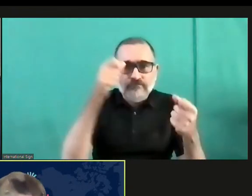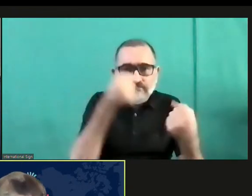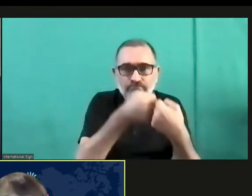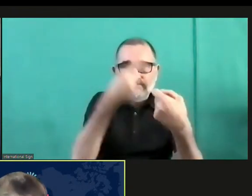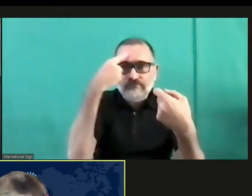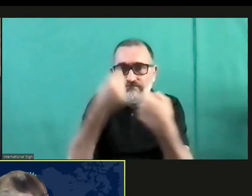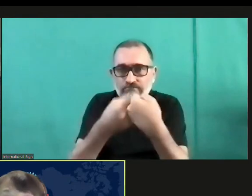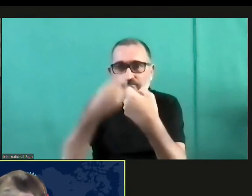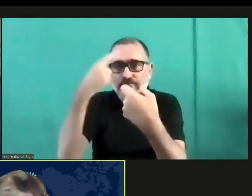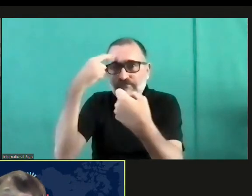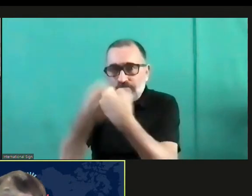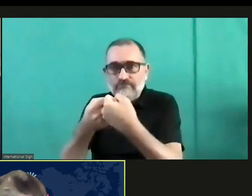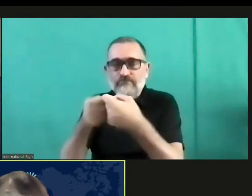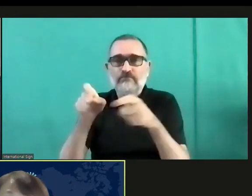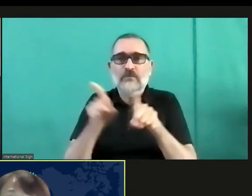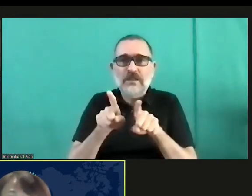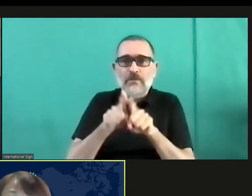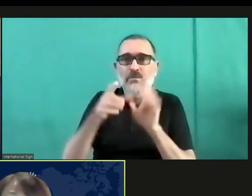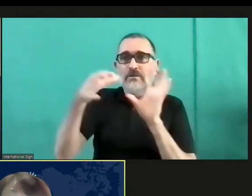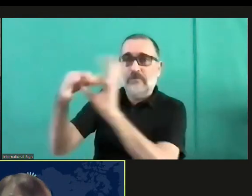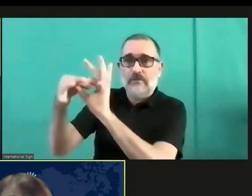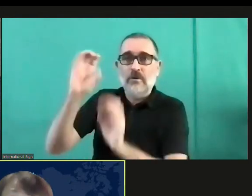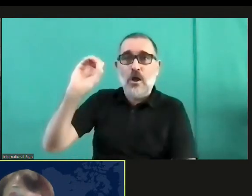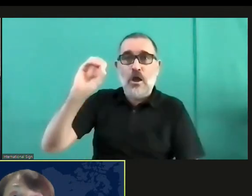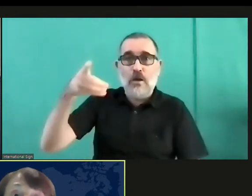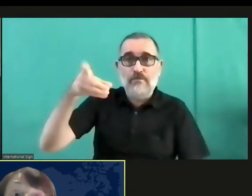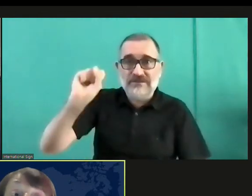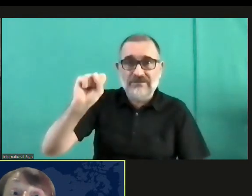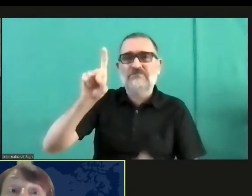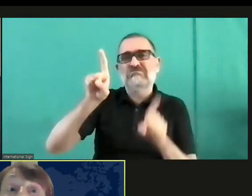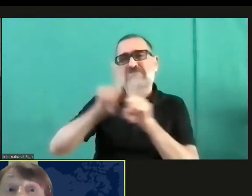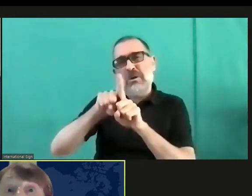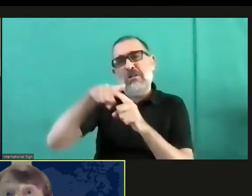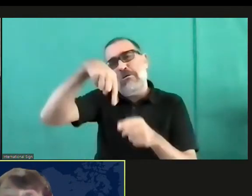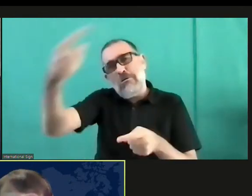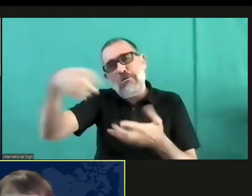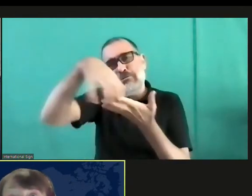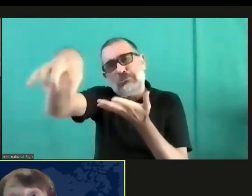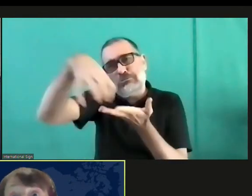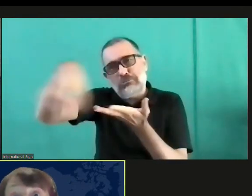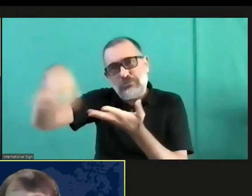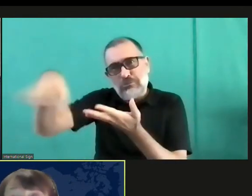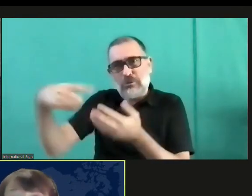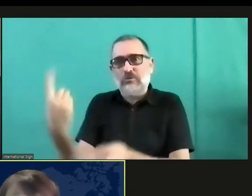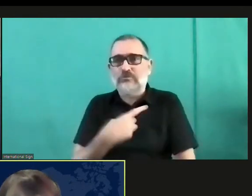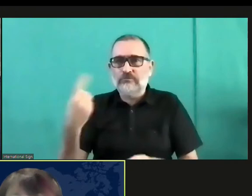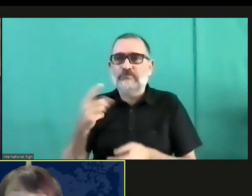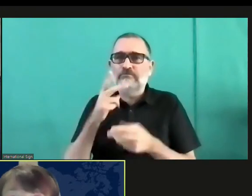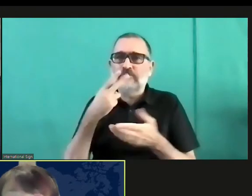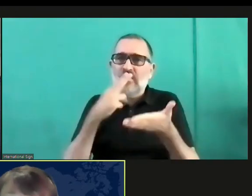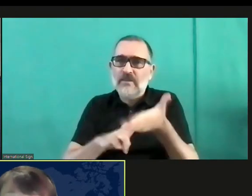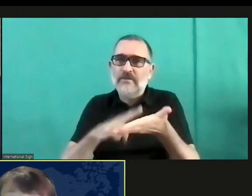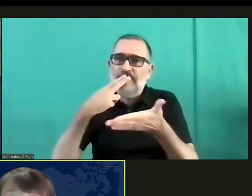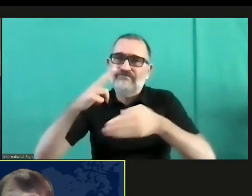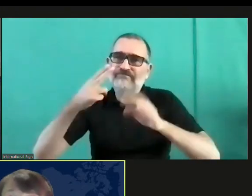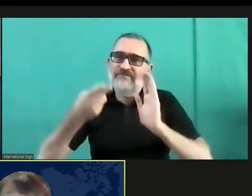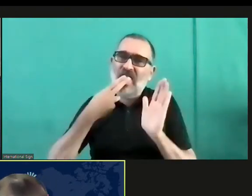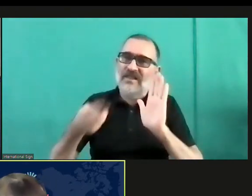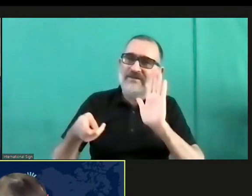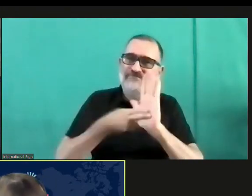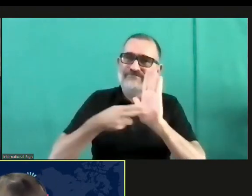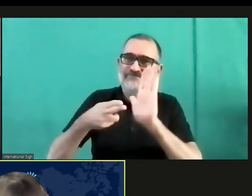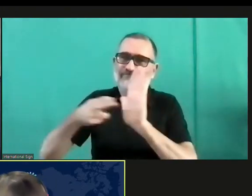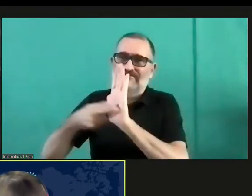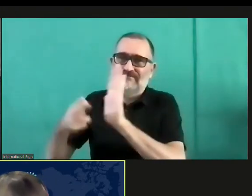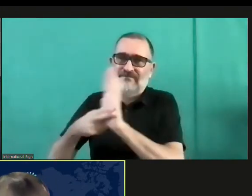nos permite cambiar la opinión pública al punto que se hace más fácil todas las otras estrategias que